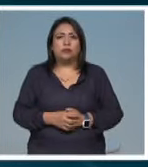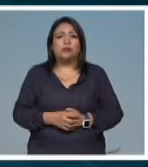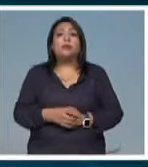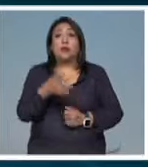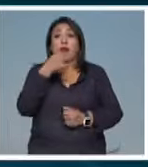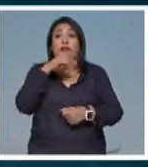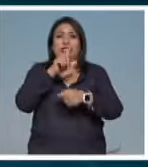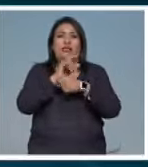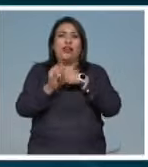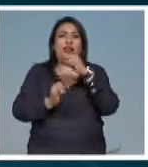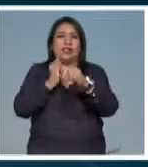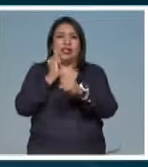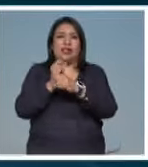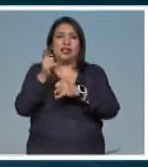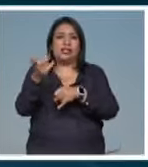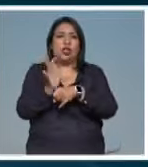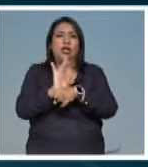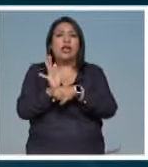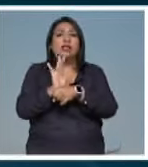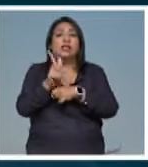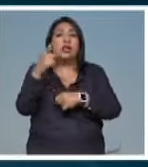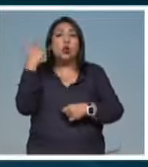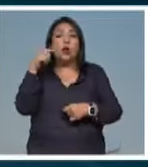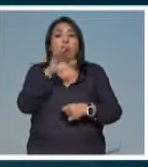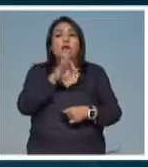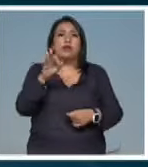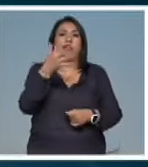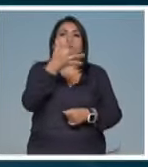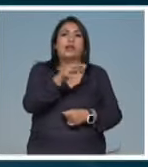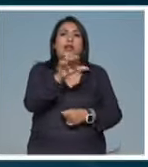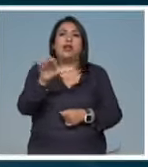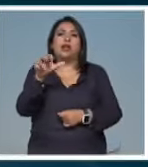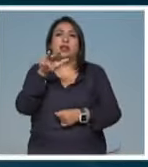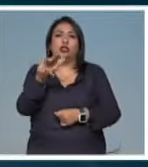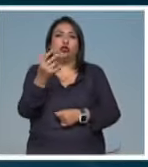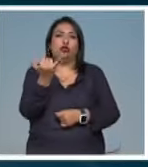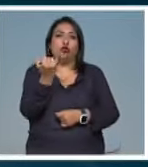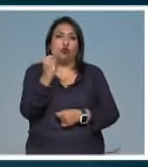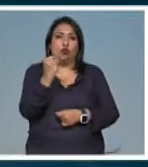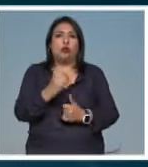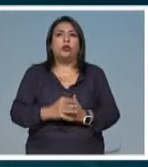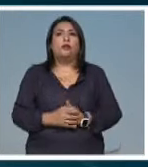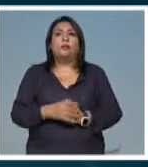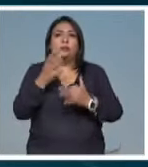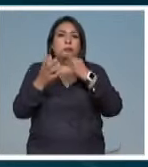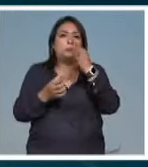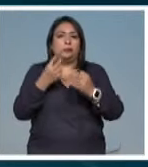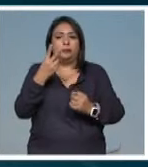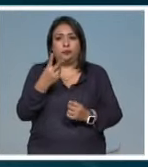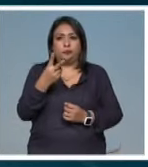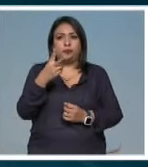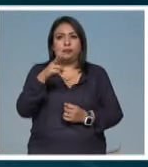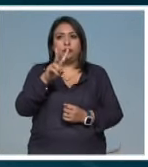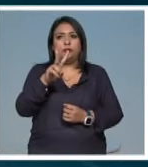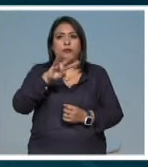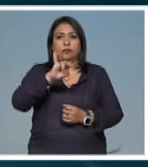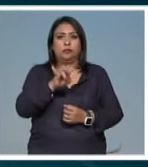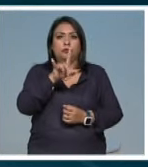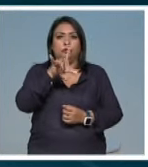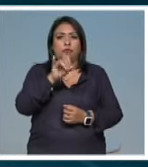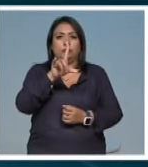El Festival Internacional de Cine en Guadalajara se realizará del 10 al 18 de junio. Noticias 22,